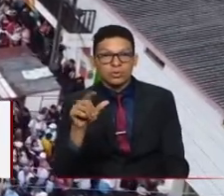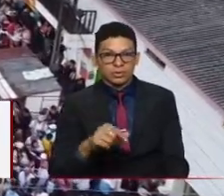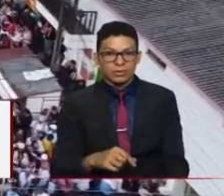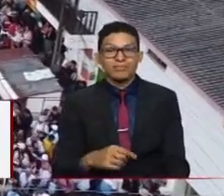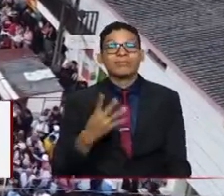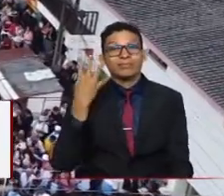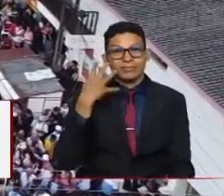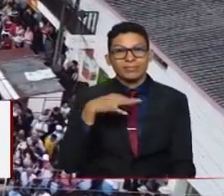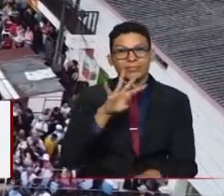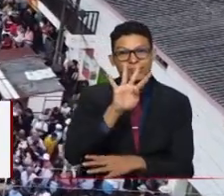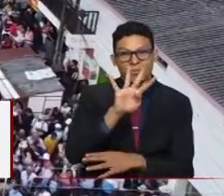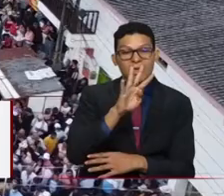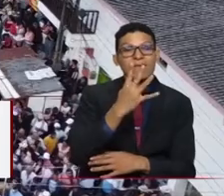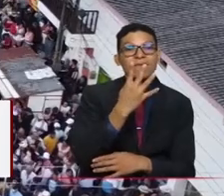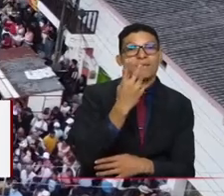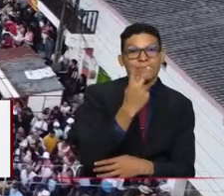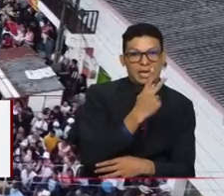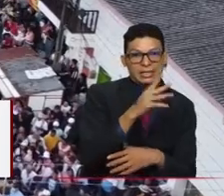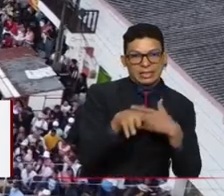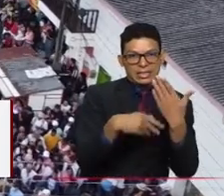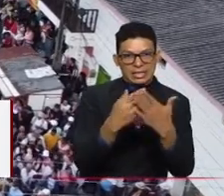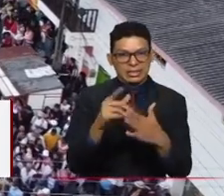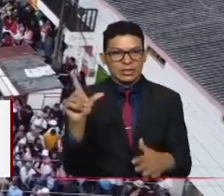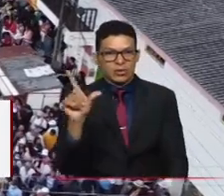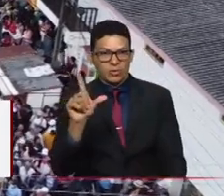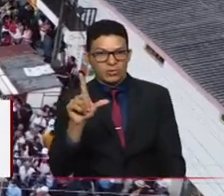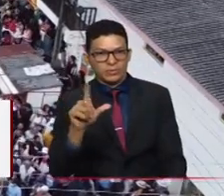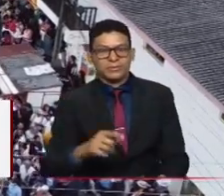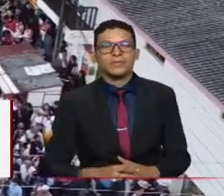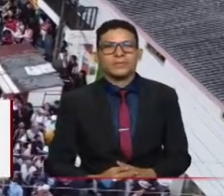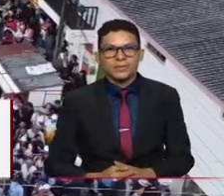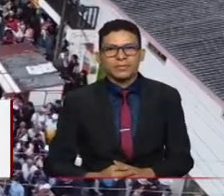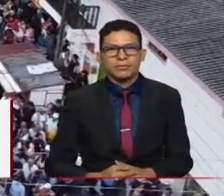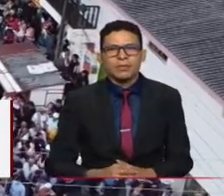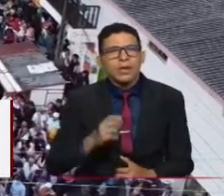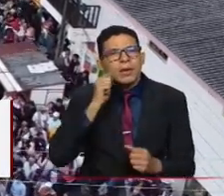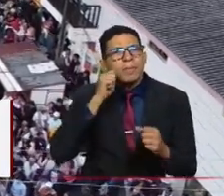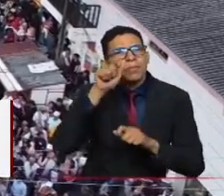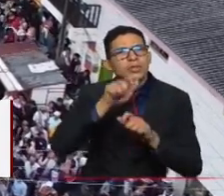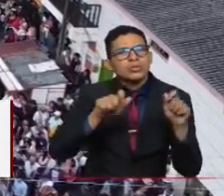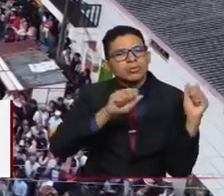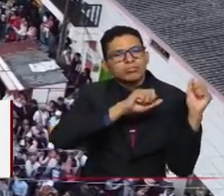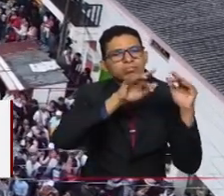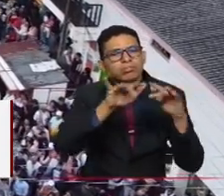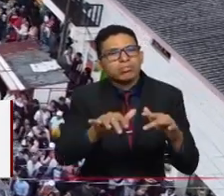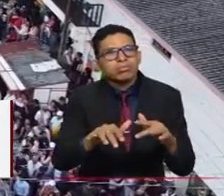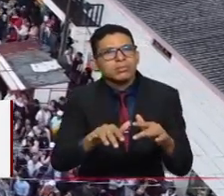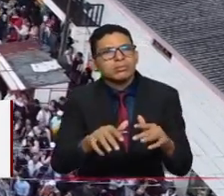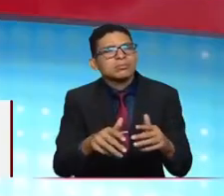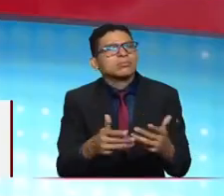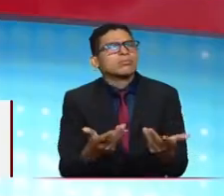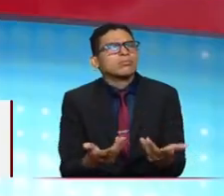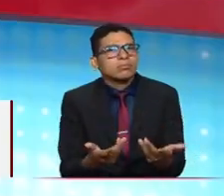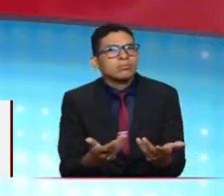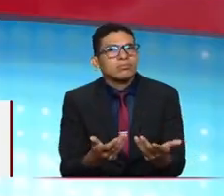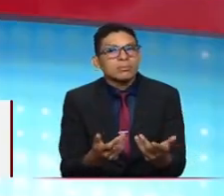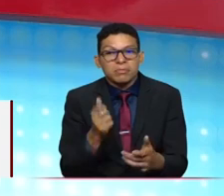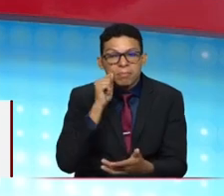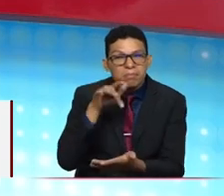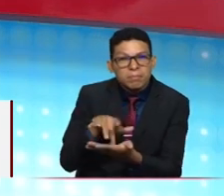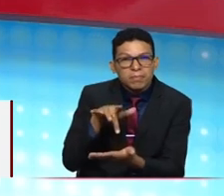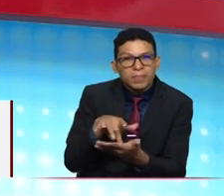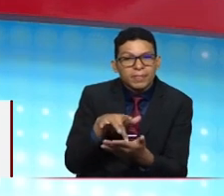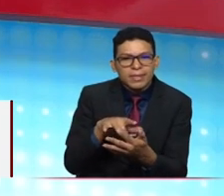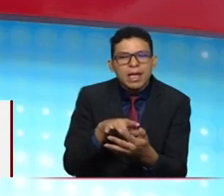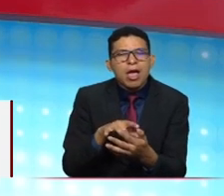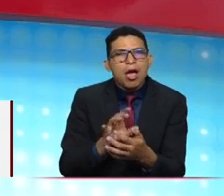cuatro el viernes al lunes Bueno y qué personas llegan o sea Cuáles son los municipios de ustedes que son más participativos o que se unen a